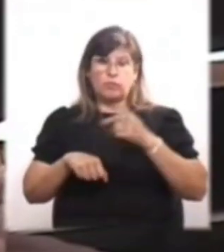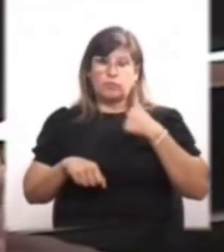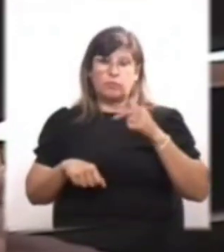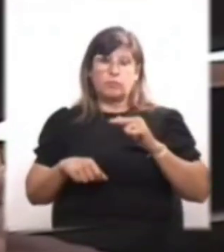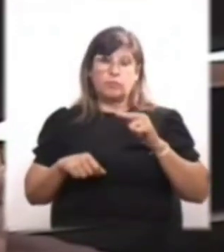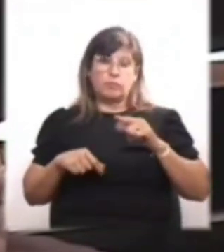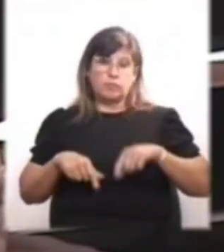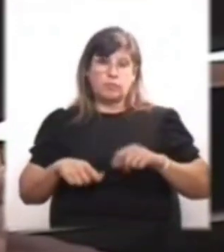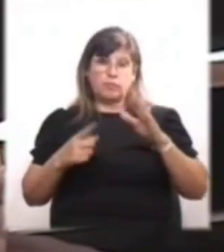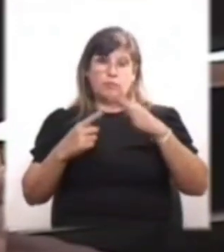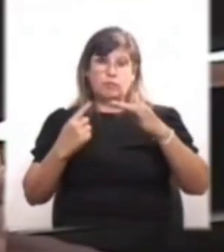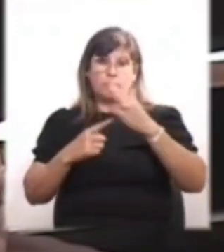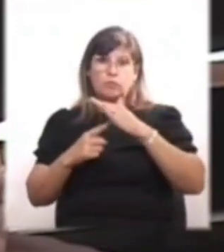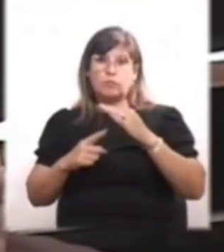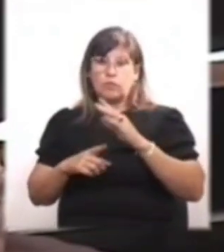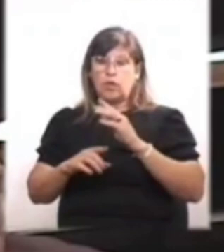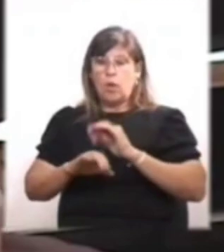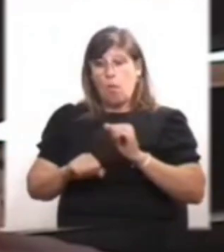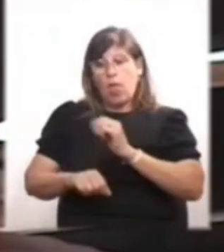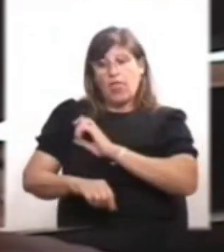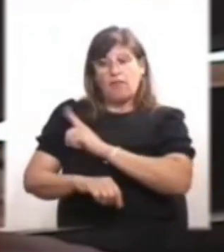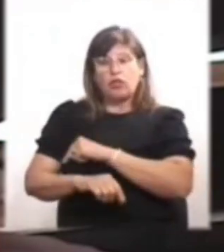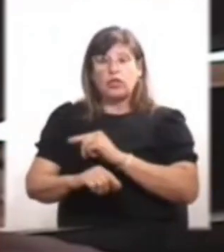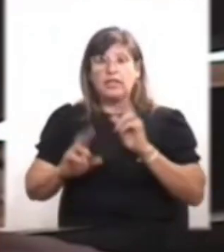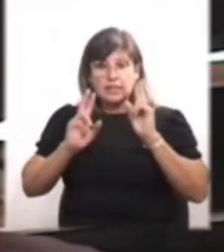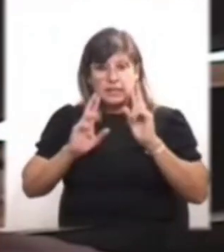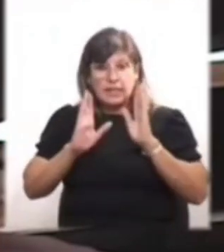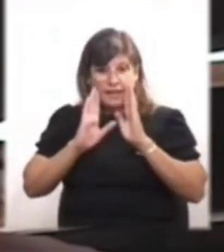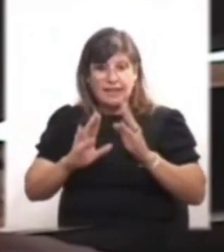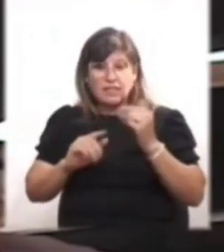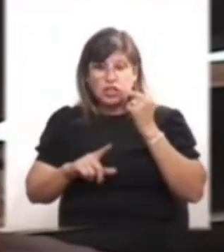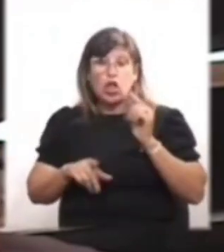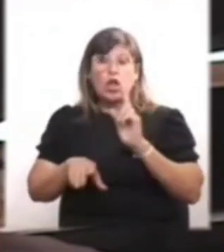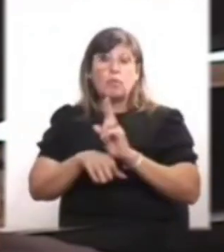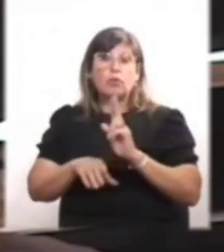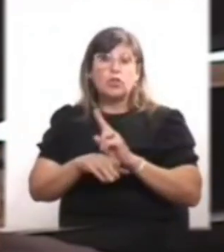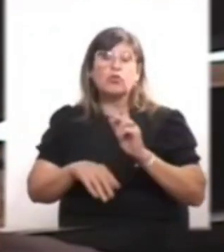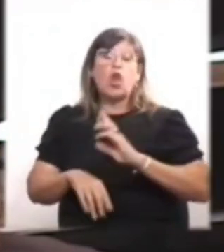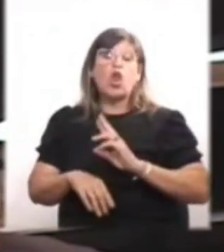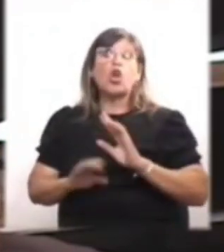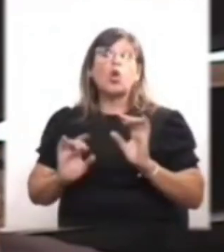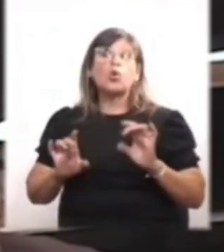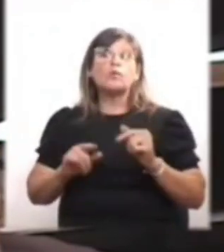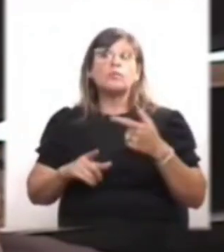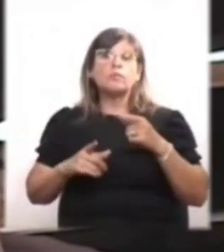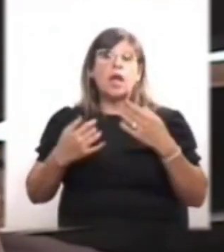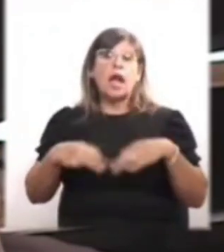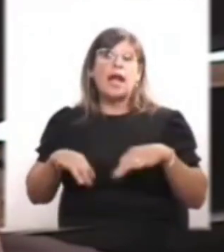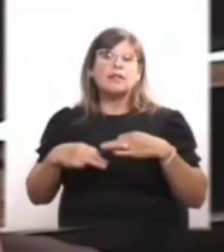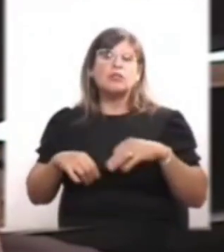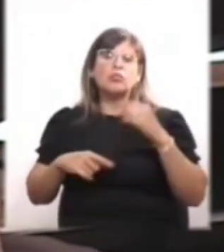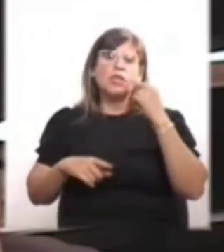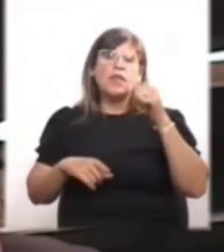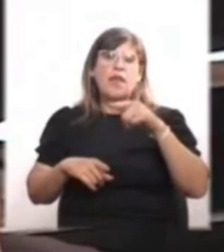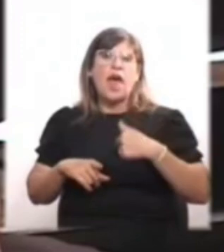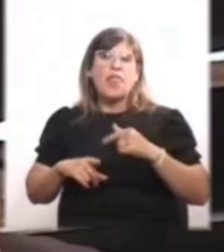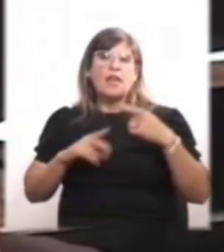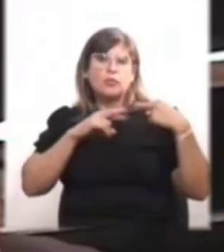puede fortalecer la atención y la protección de estos recursos naturales, garantizando su conservación a largo